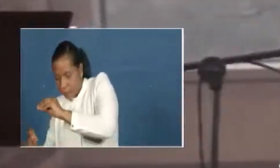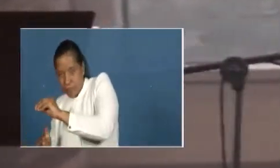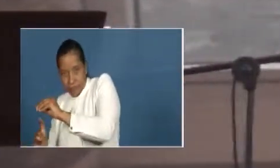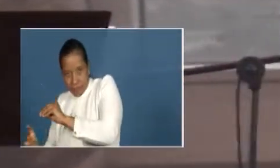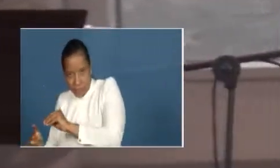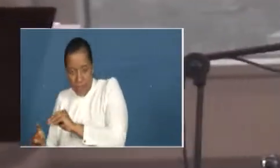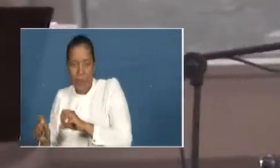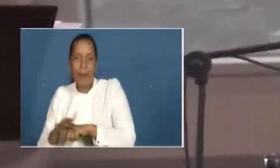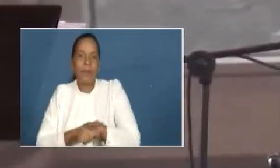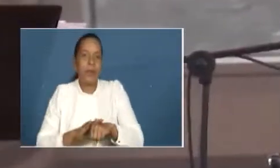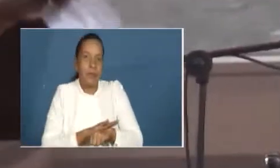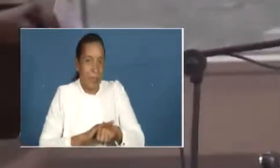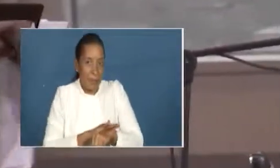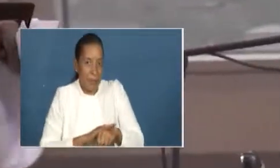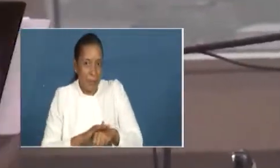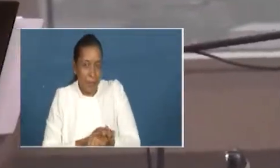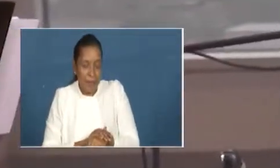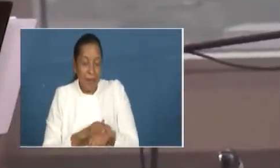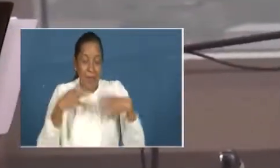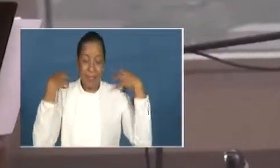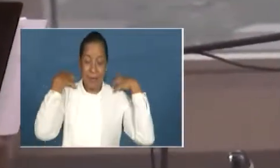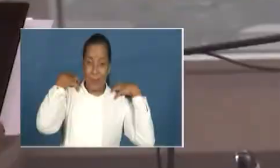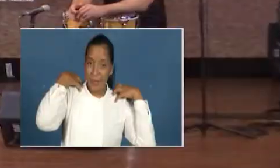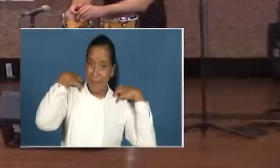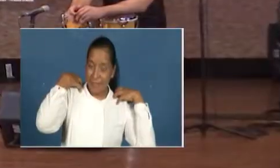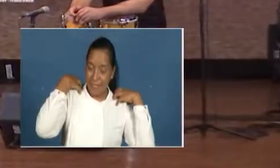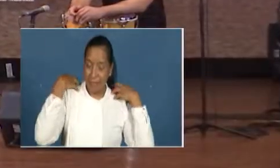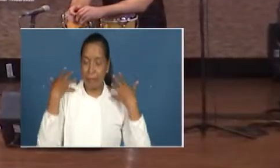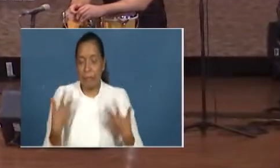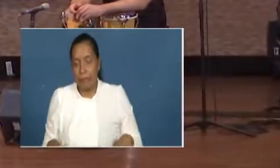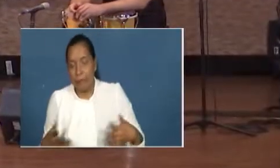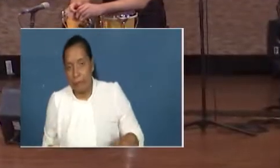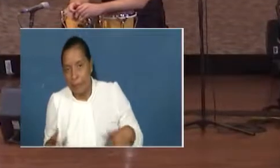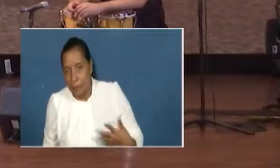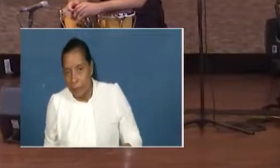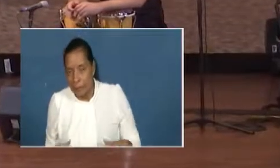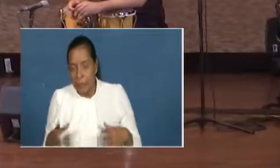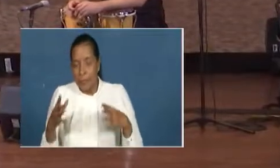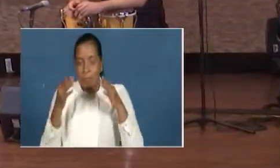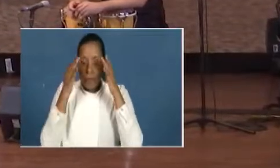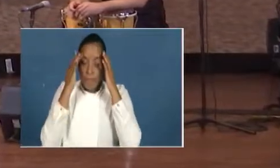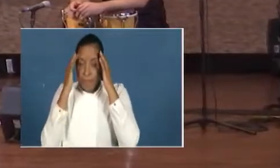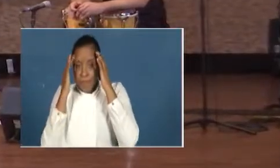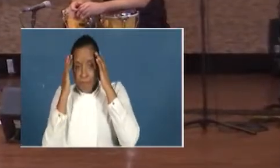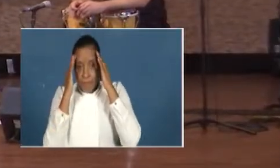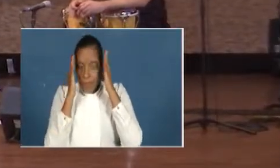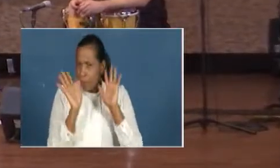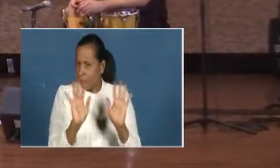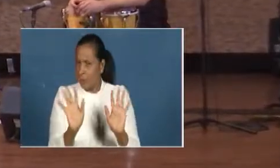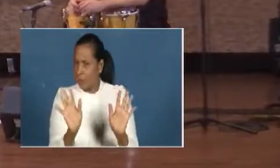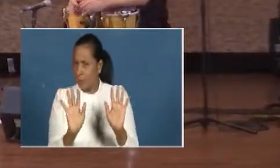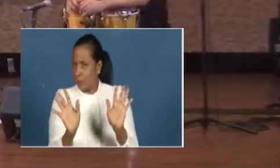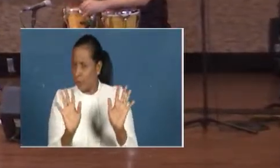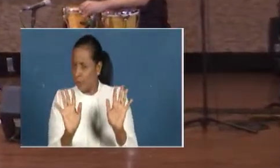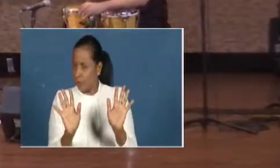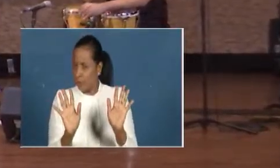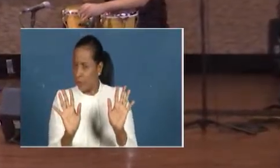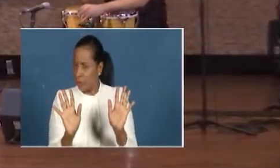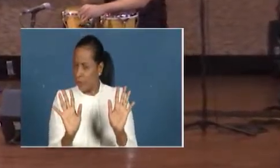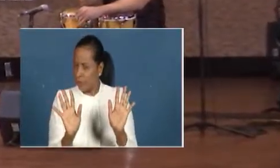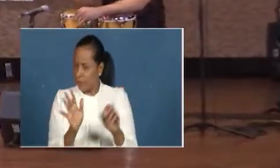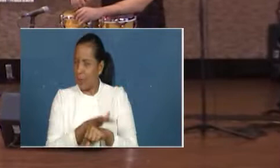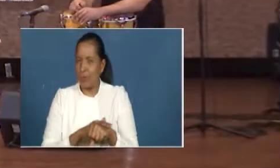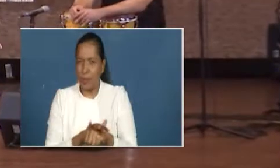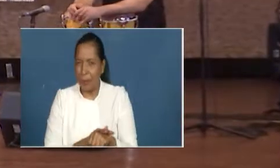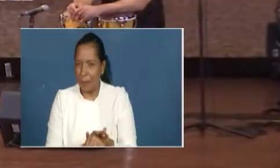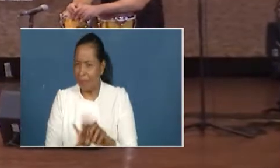compliquen. Sabemos que estamos estresados, estamos con tantas preocupaciones en la mente, pero no se peguen. Es que es... No